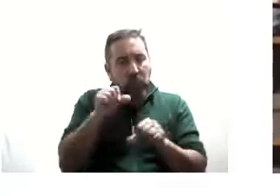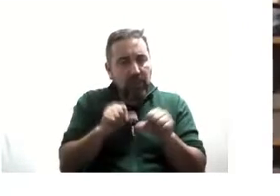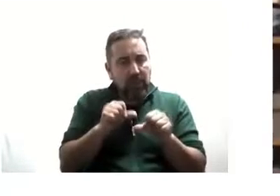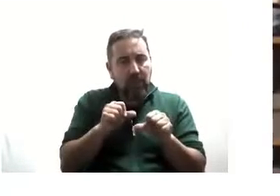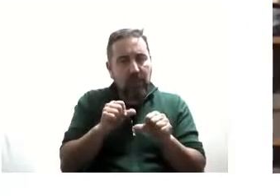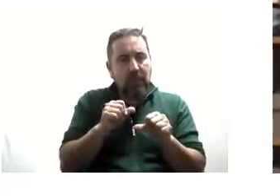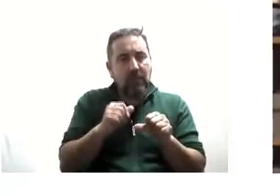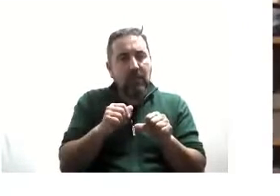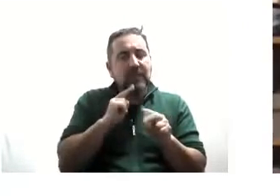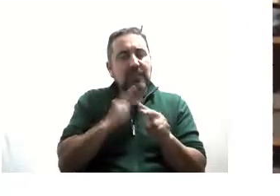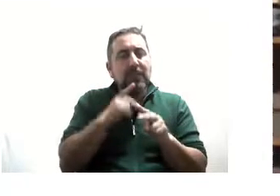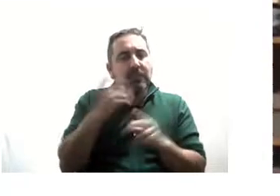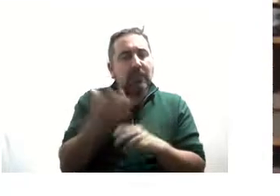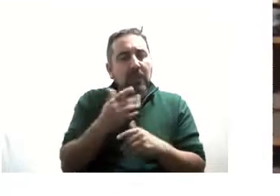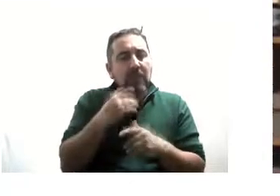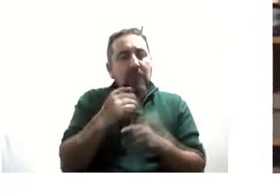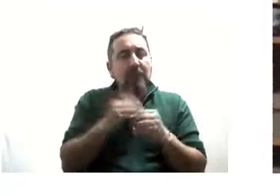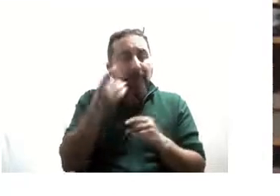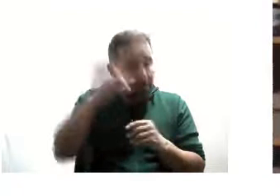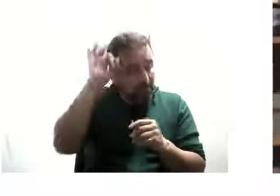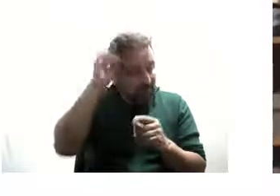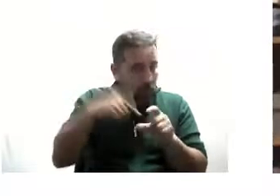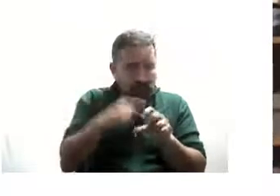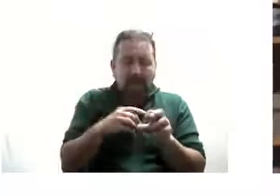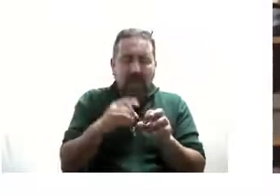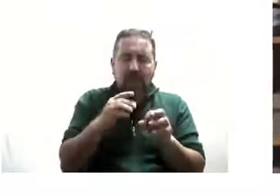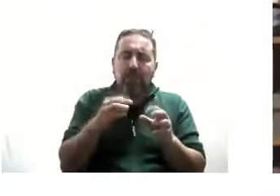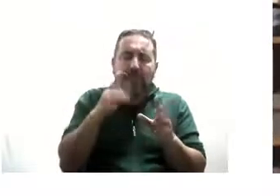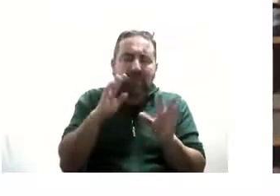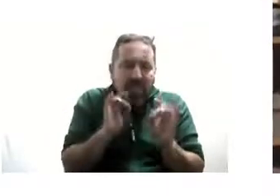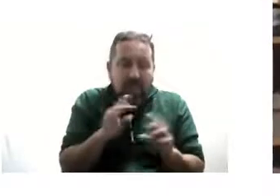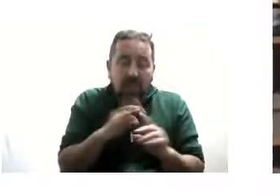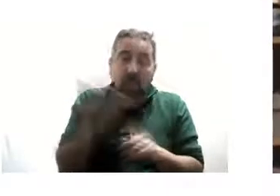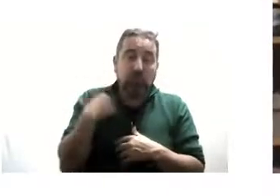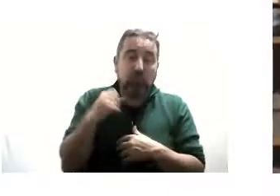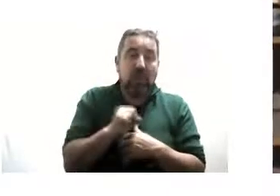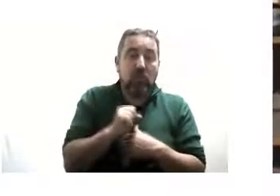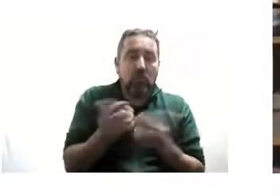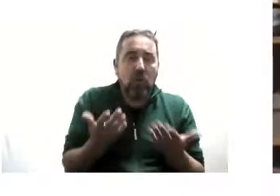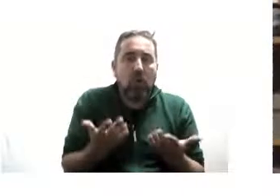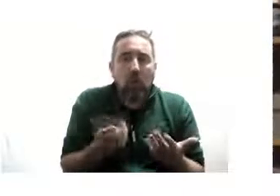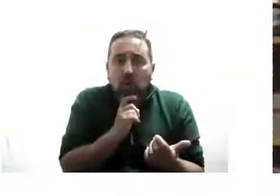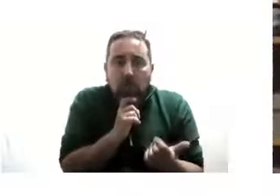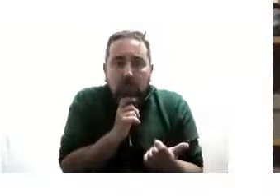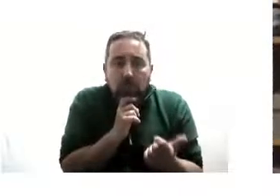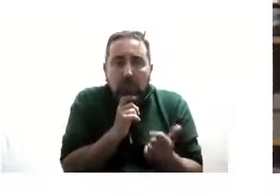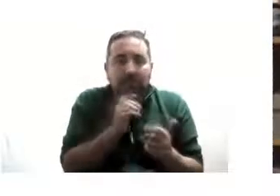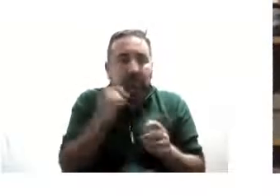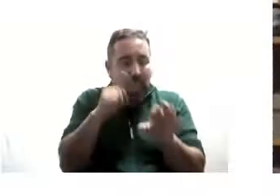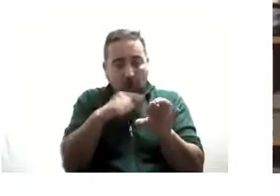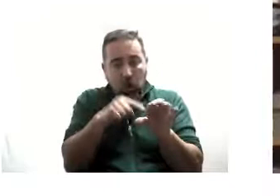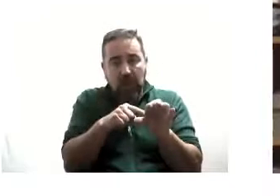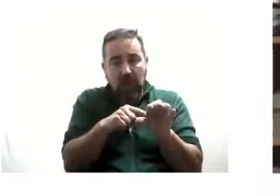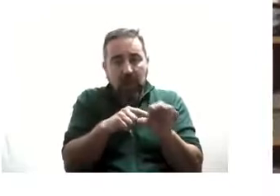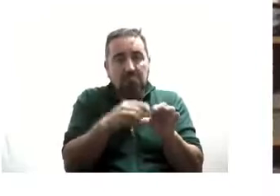delicada cuando hacemos un implante coclear. Esto ha cambiado mucho. Hace años, digamos que como realmente lo que ocurre en la cóclea nos daba un